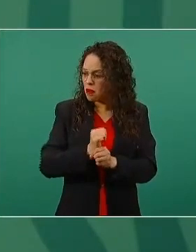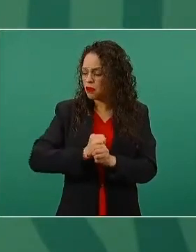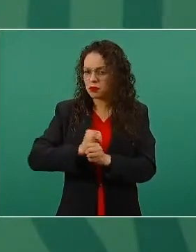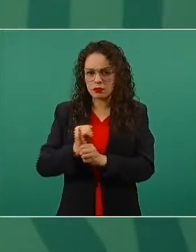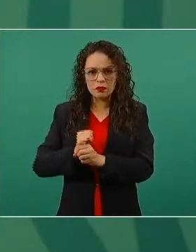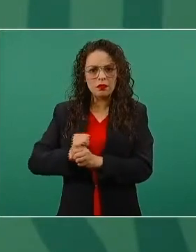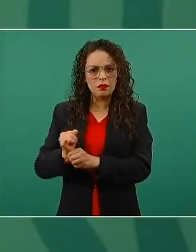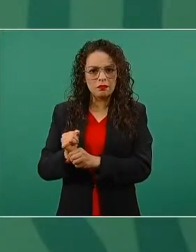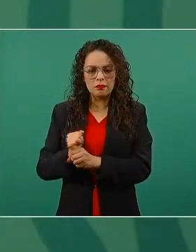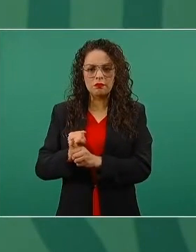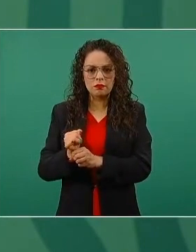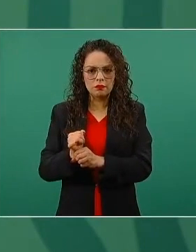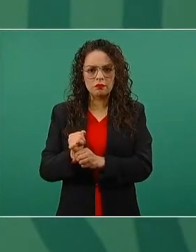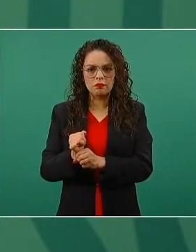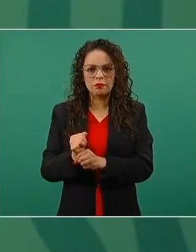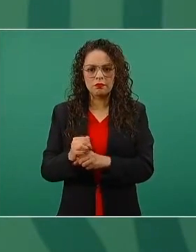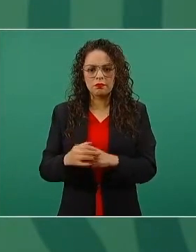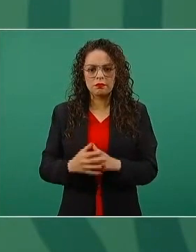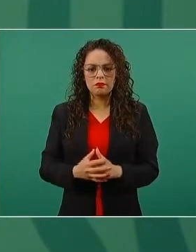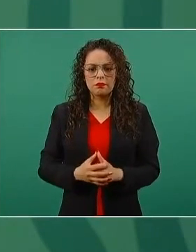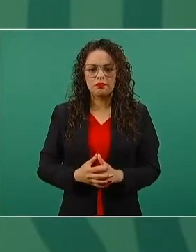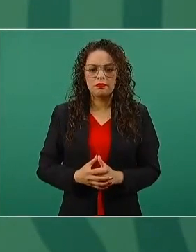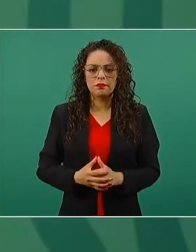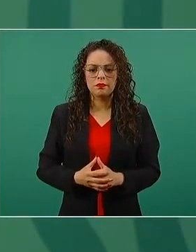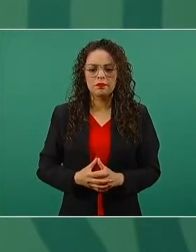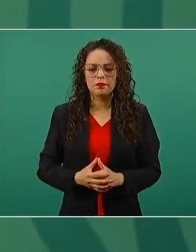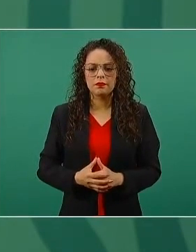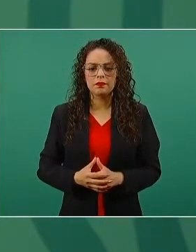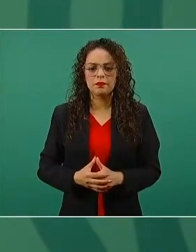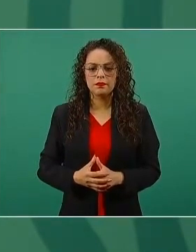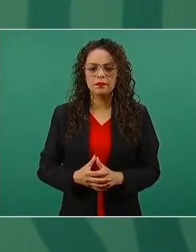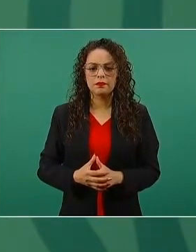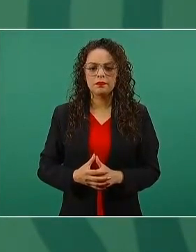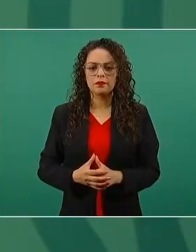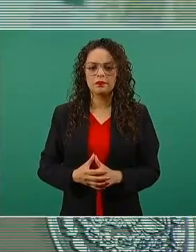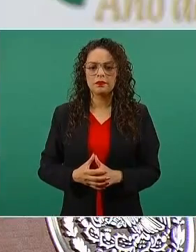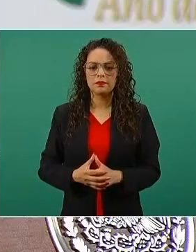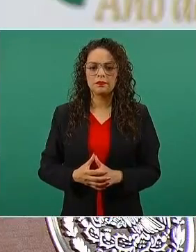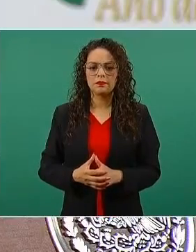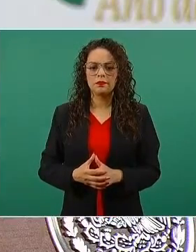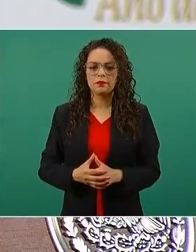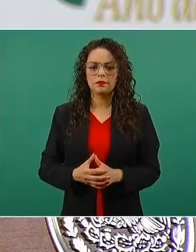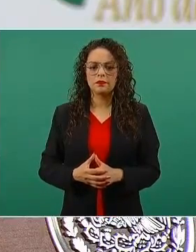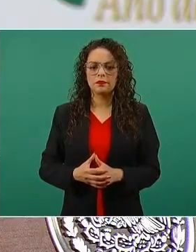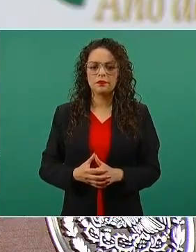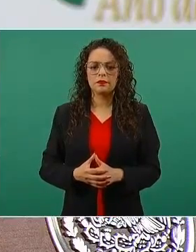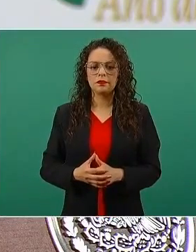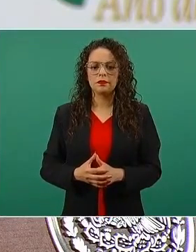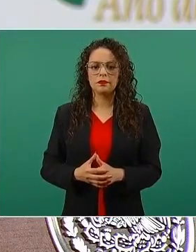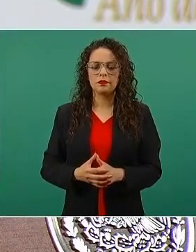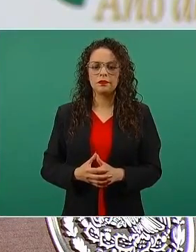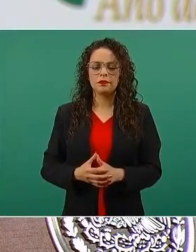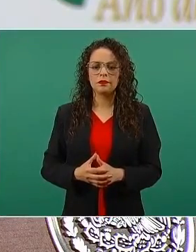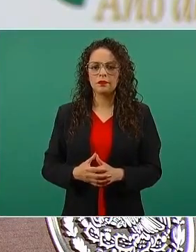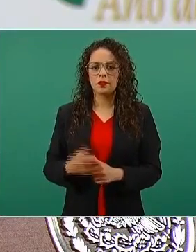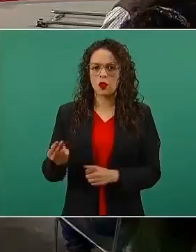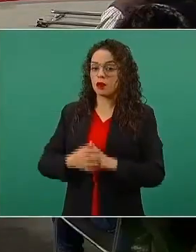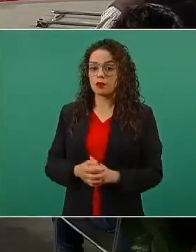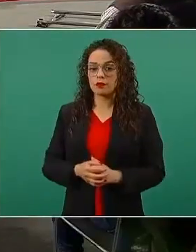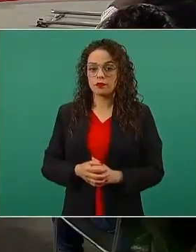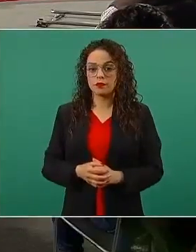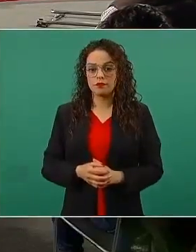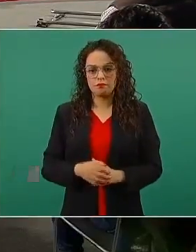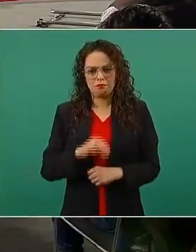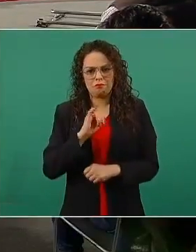electoral dijeron que el presidente tiene las manos metidas en el proceso con misión del país y lo admitido